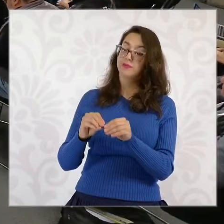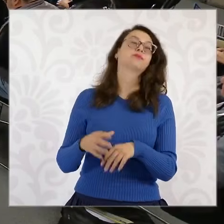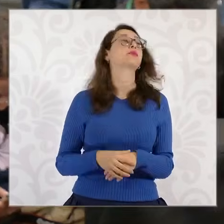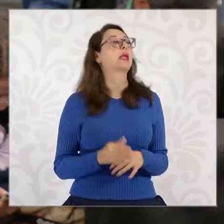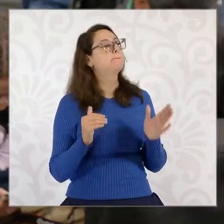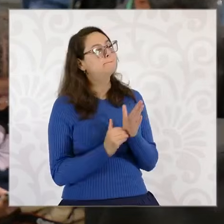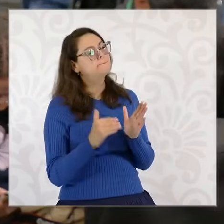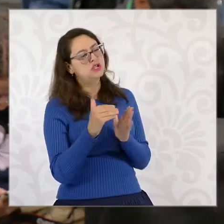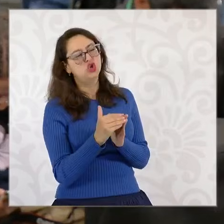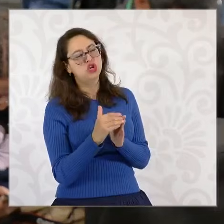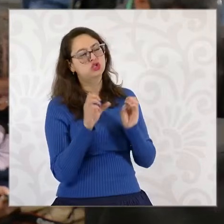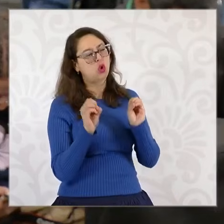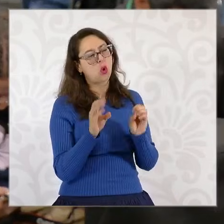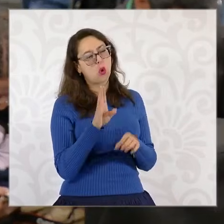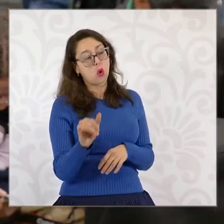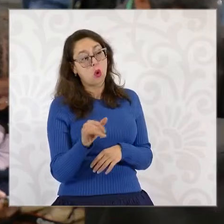pesos. Entonces son